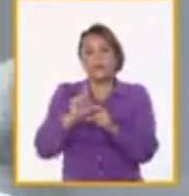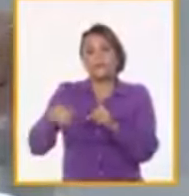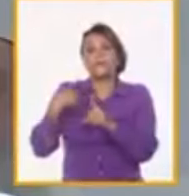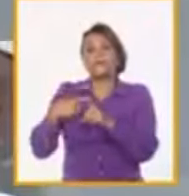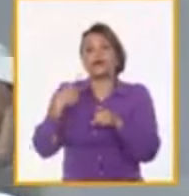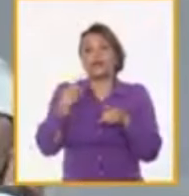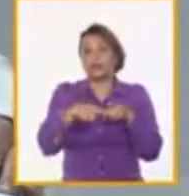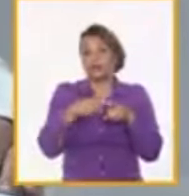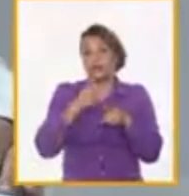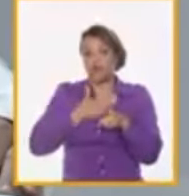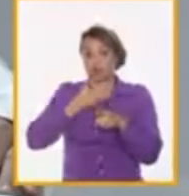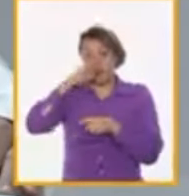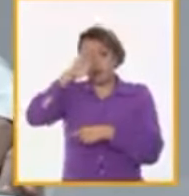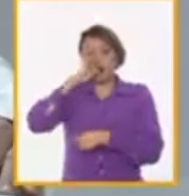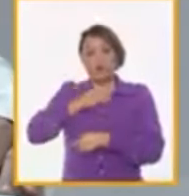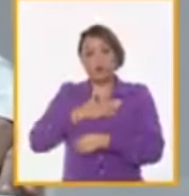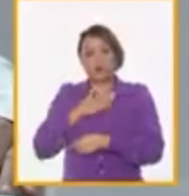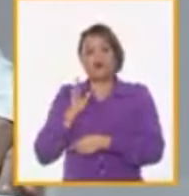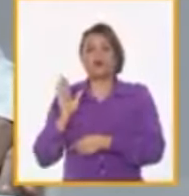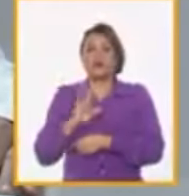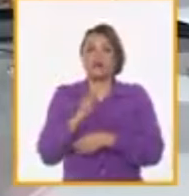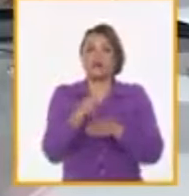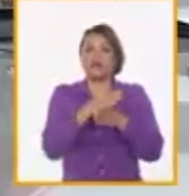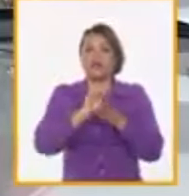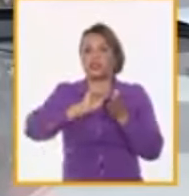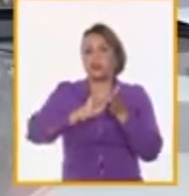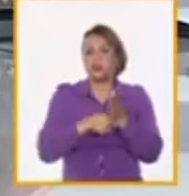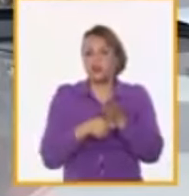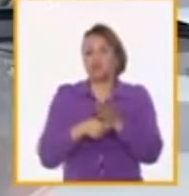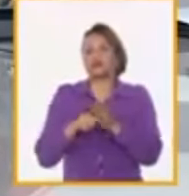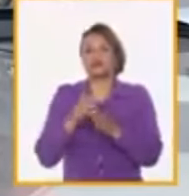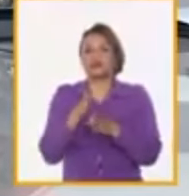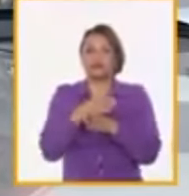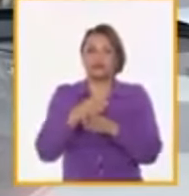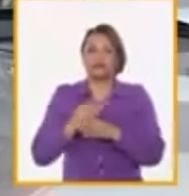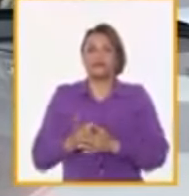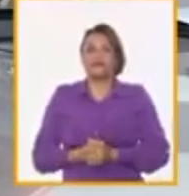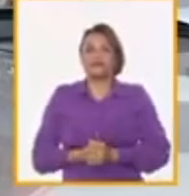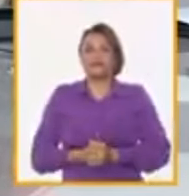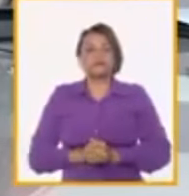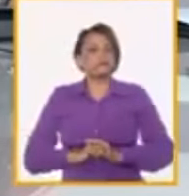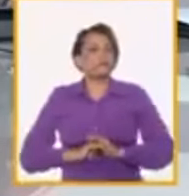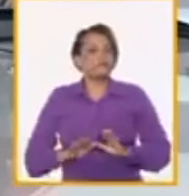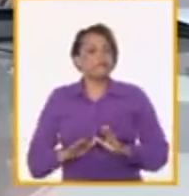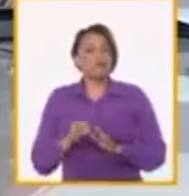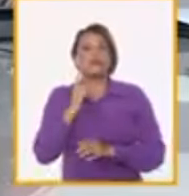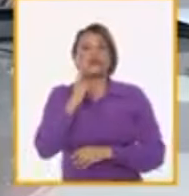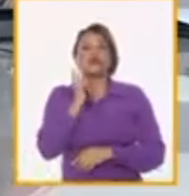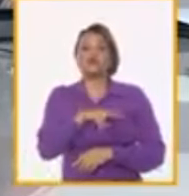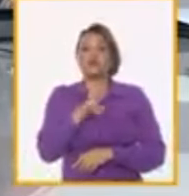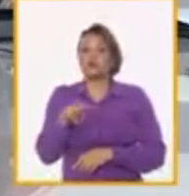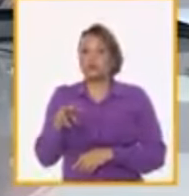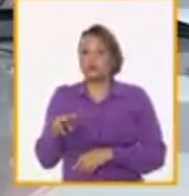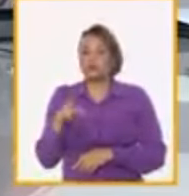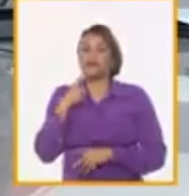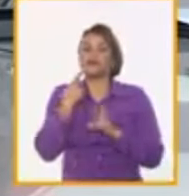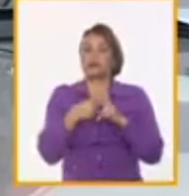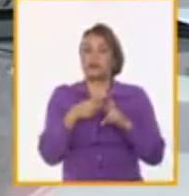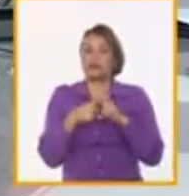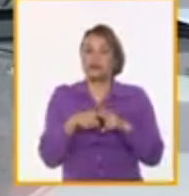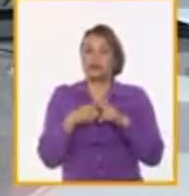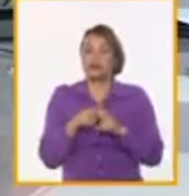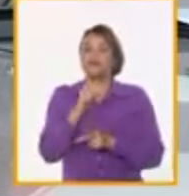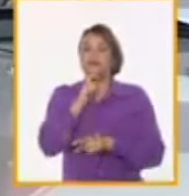país y que vienen llegando por los diferentes contratos. Son búsquedas de soluciones para la difícil situación que tiene el abasto de agua a la población